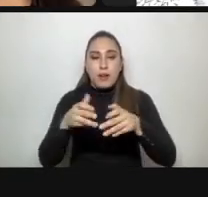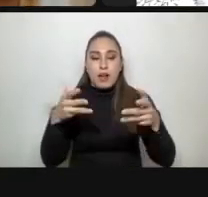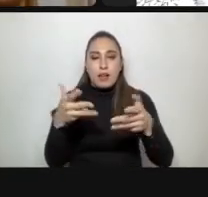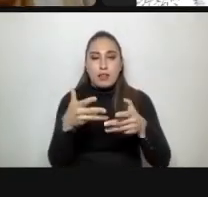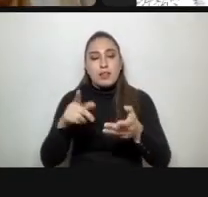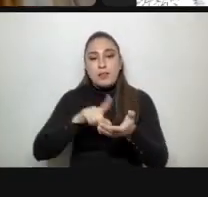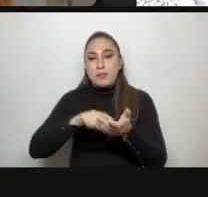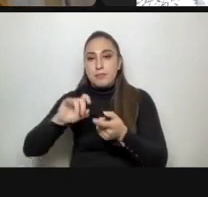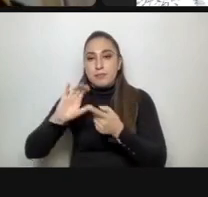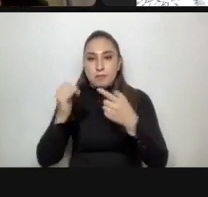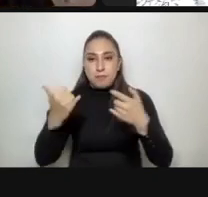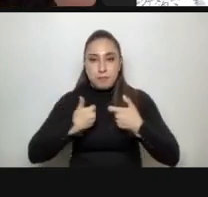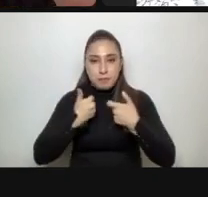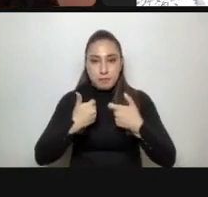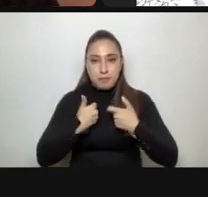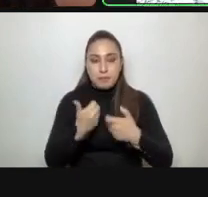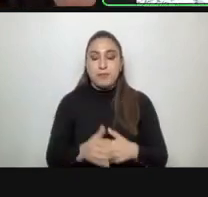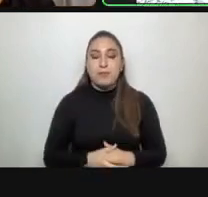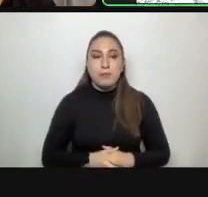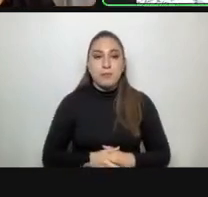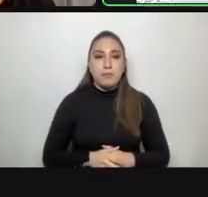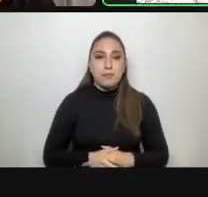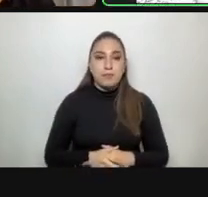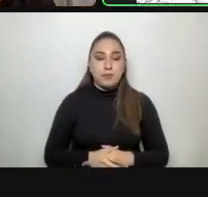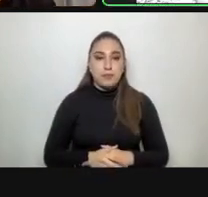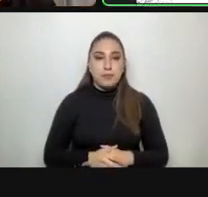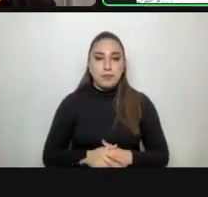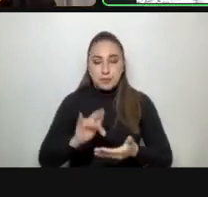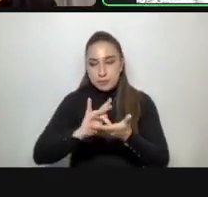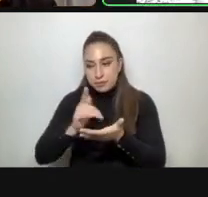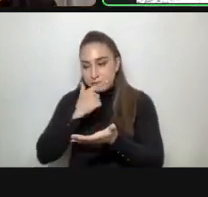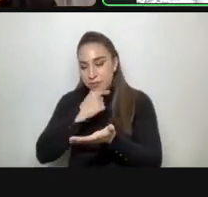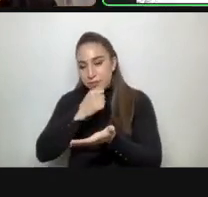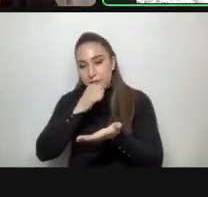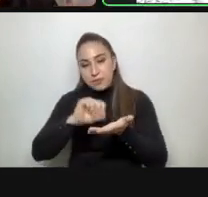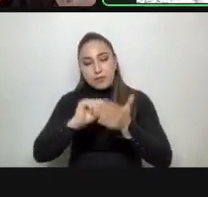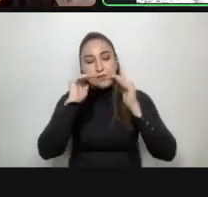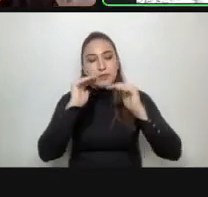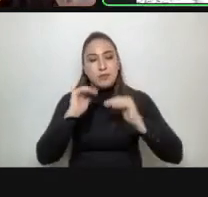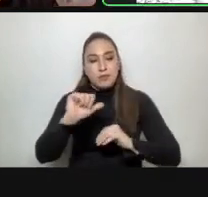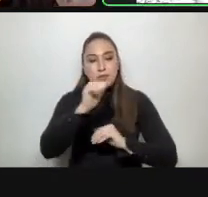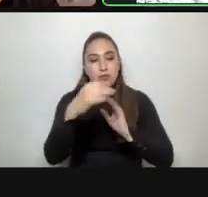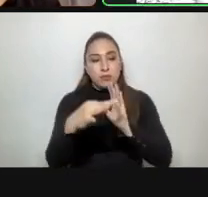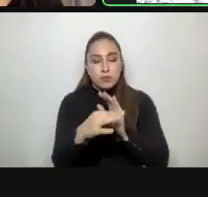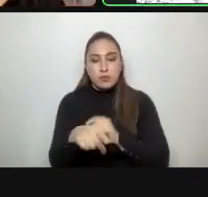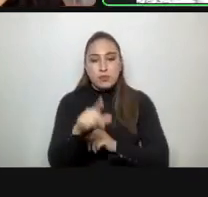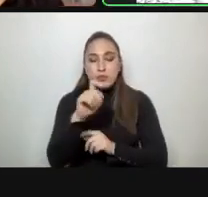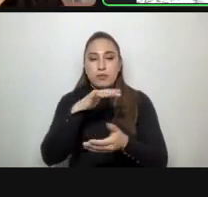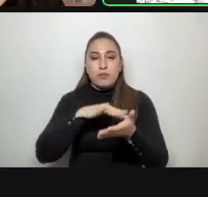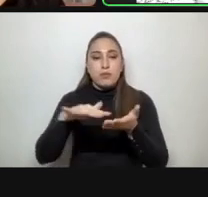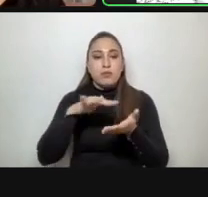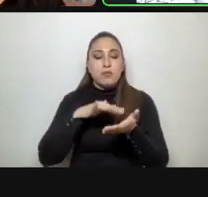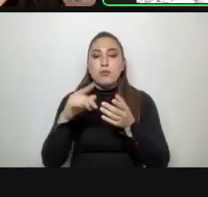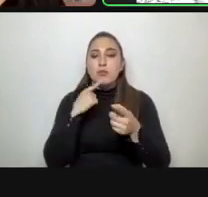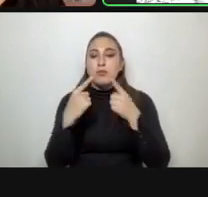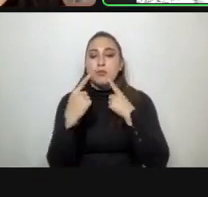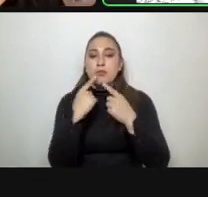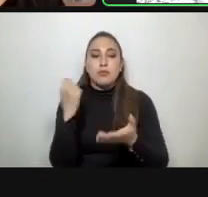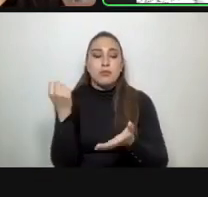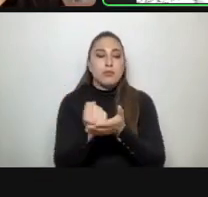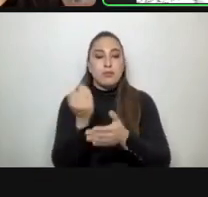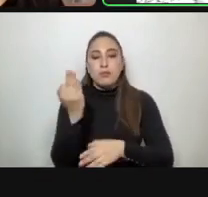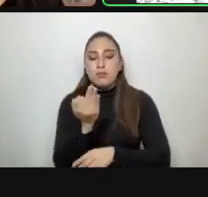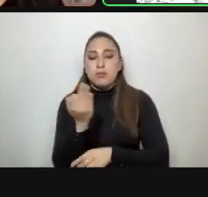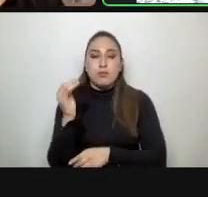Juventud. Muchas gracias. El siguiente punto del orden del día es referente a la lectura, discusión y, en su caso,